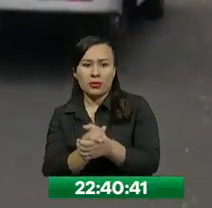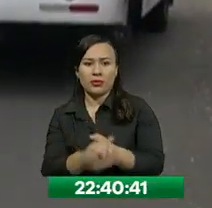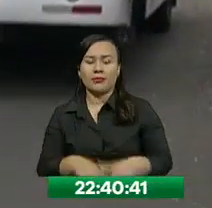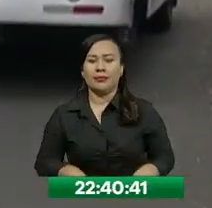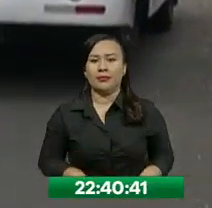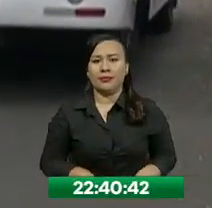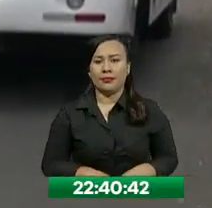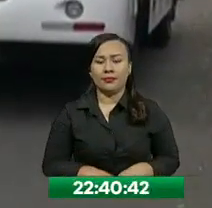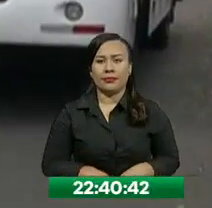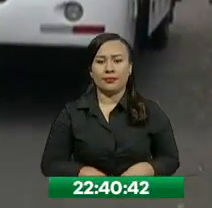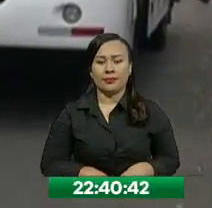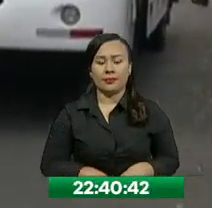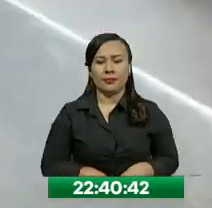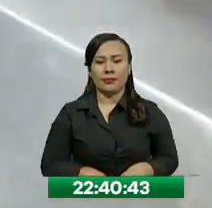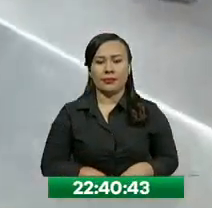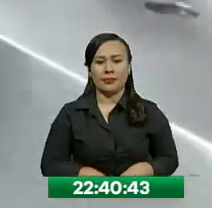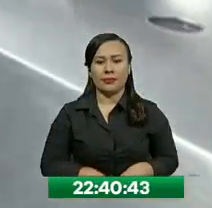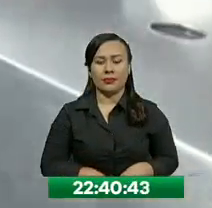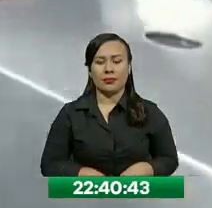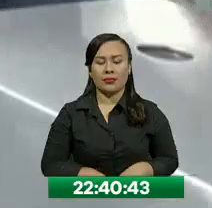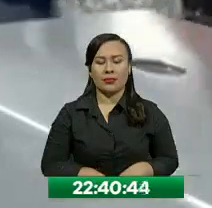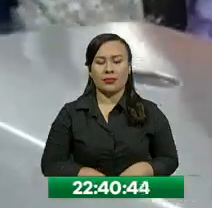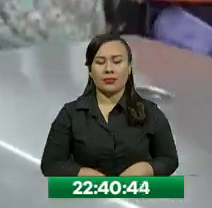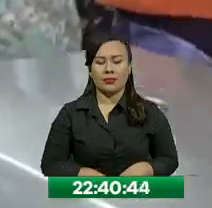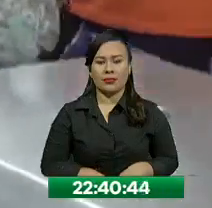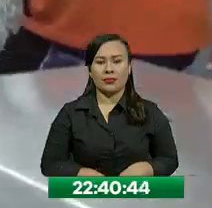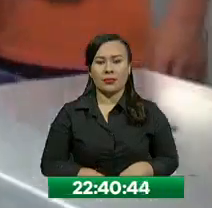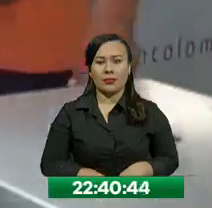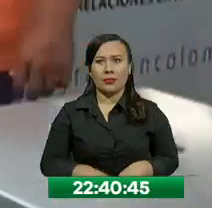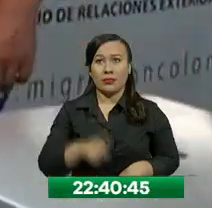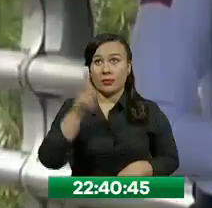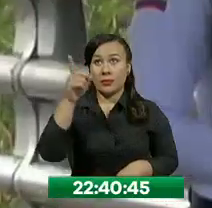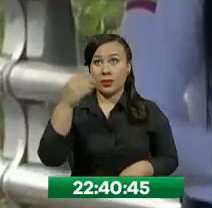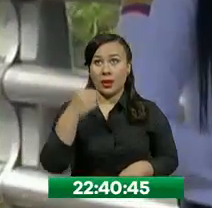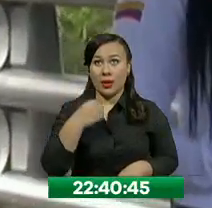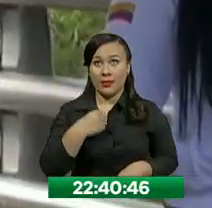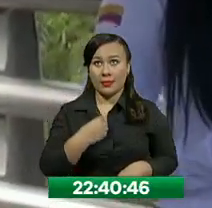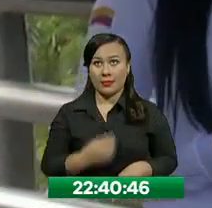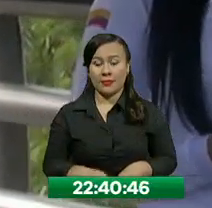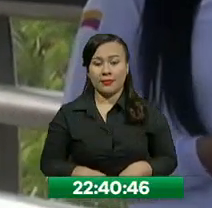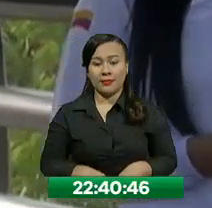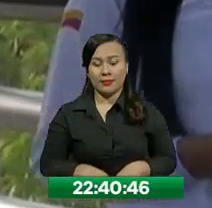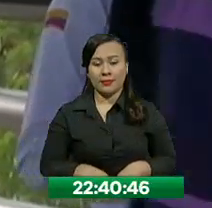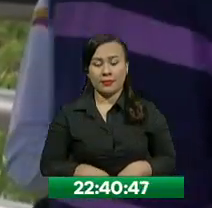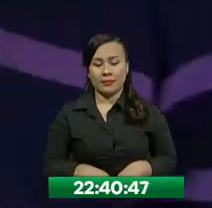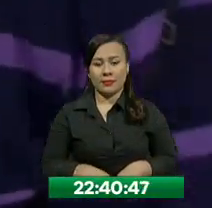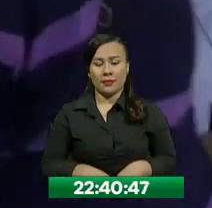Me monté en un colectivo hasta la frontera con Colombia.